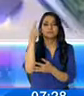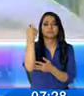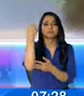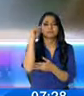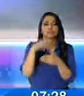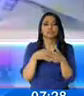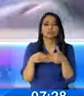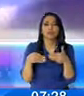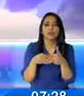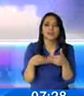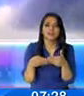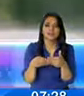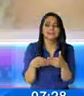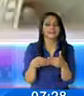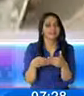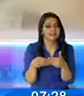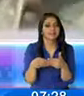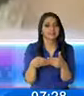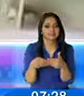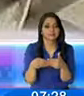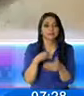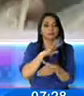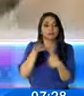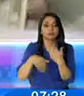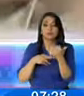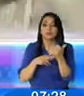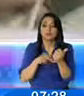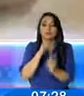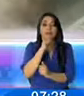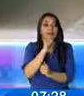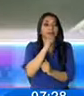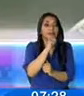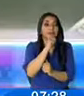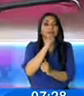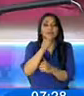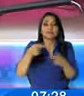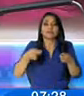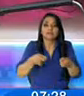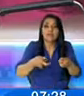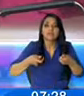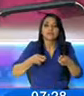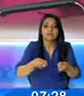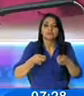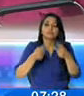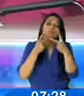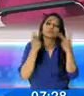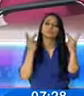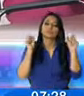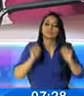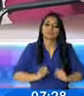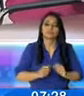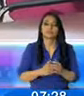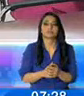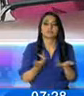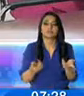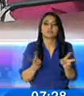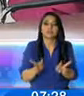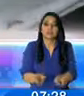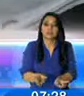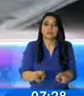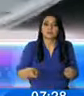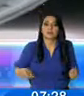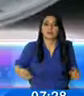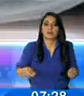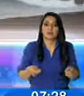dólares de déficit fiscal es decir todos los recursos que le falta para poder cubrir sus gastos públicos además tiene que cubrir